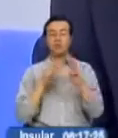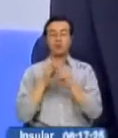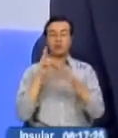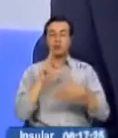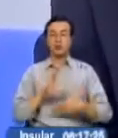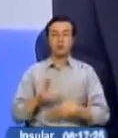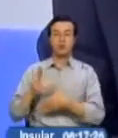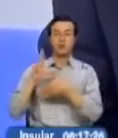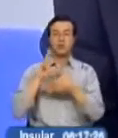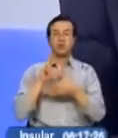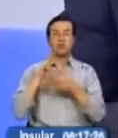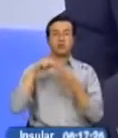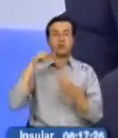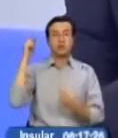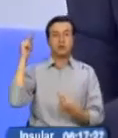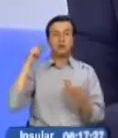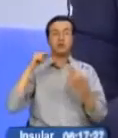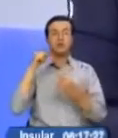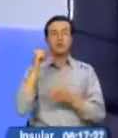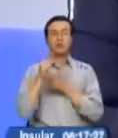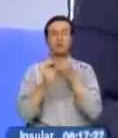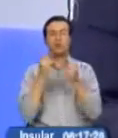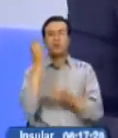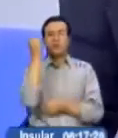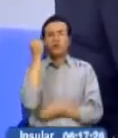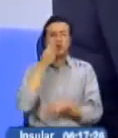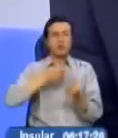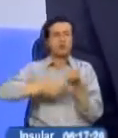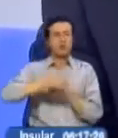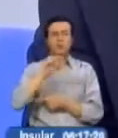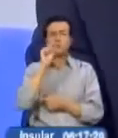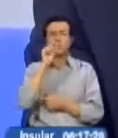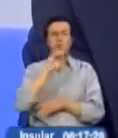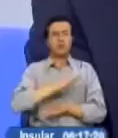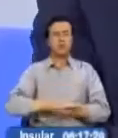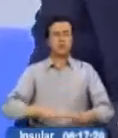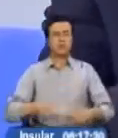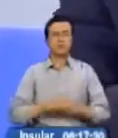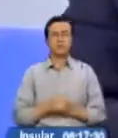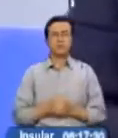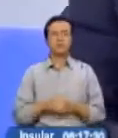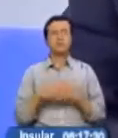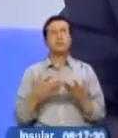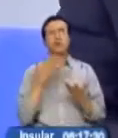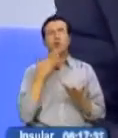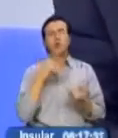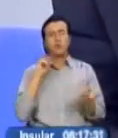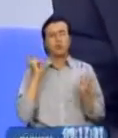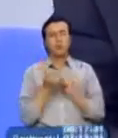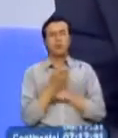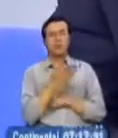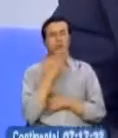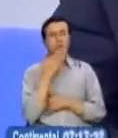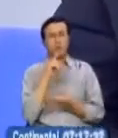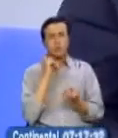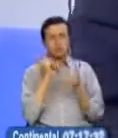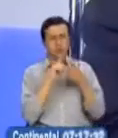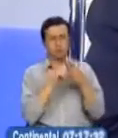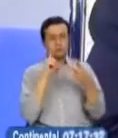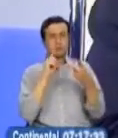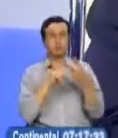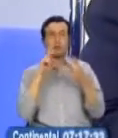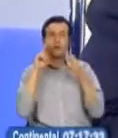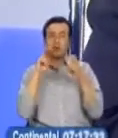Latinoamérica es de las regiones que poco invierte en estos procesos. Ahora, ¿cómo corregir esto por un lado y por otro lado